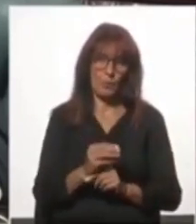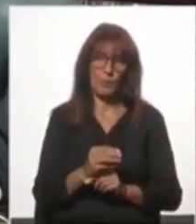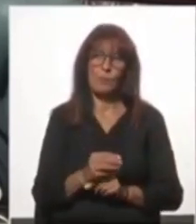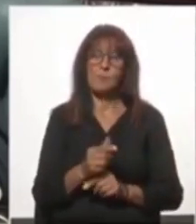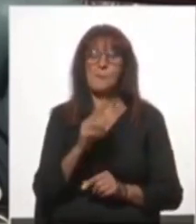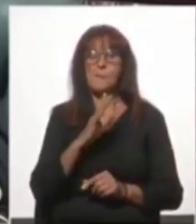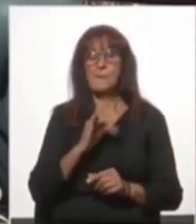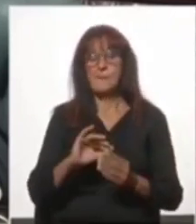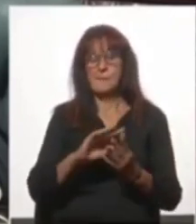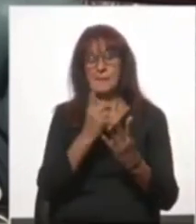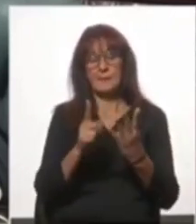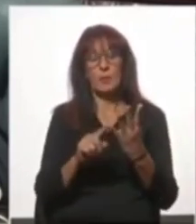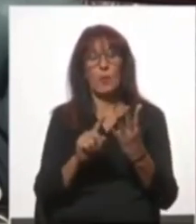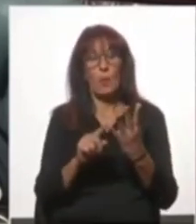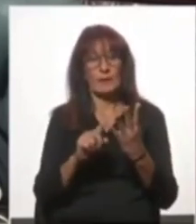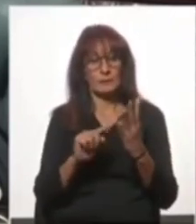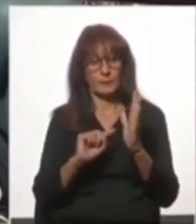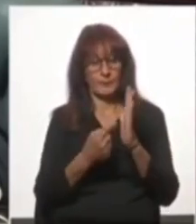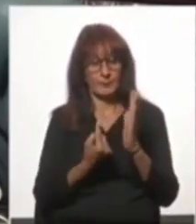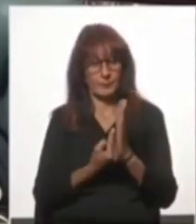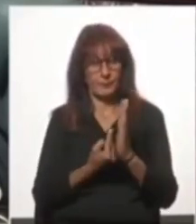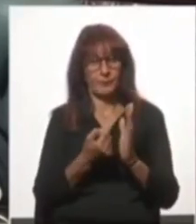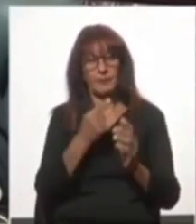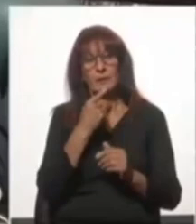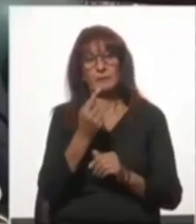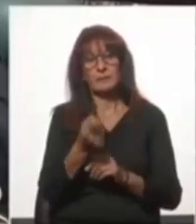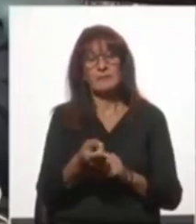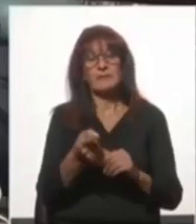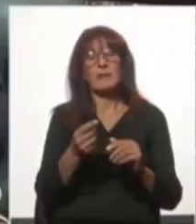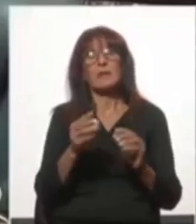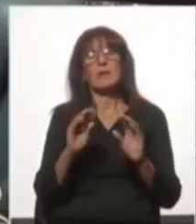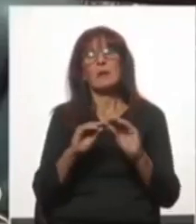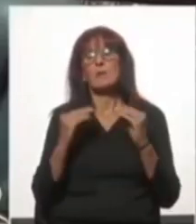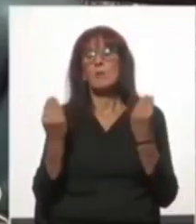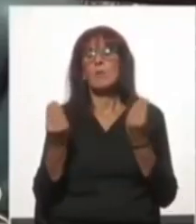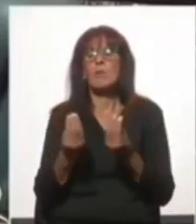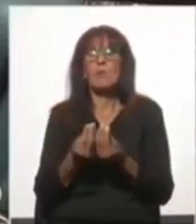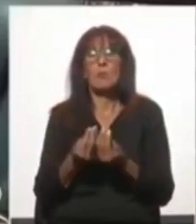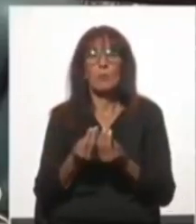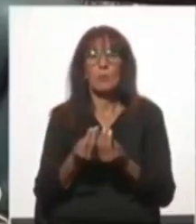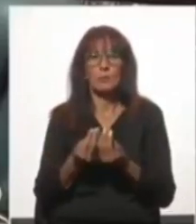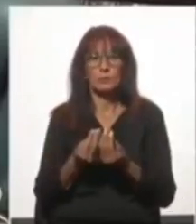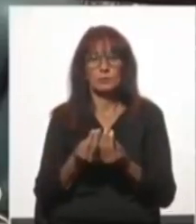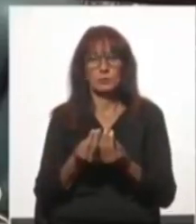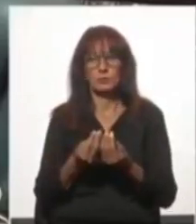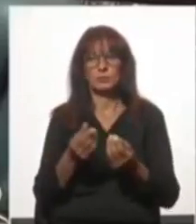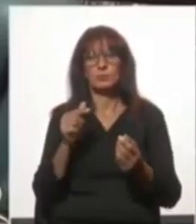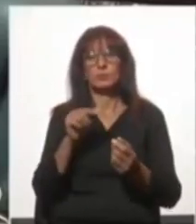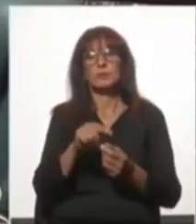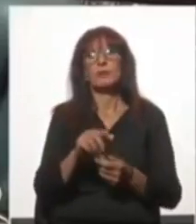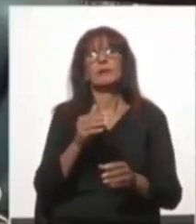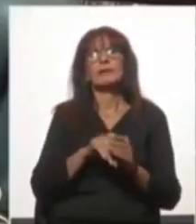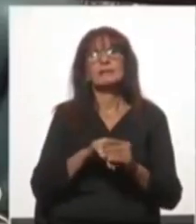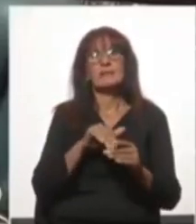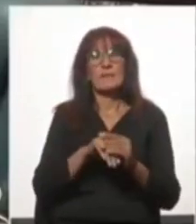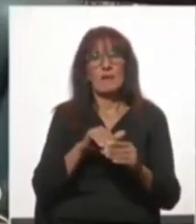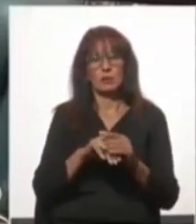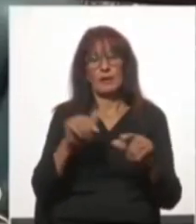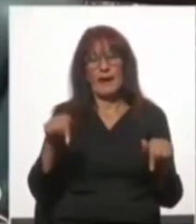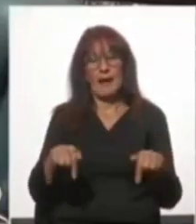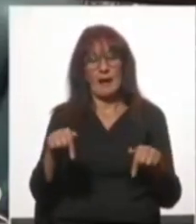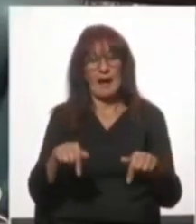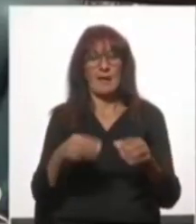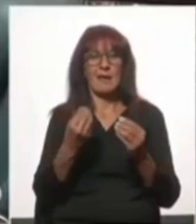Un cuarto punto que nosotros hacíamos refería a los montos inciertos que se estarían votando acá en esta ley